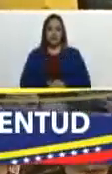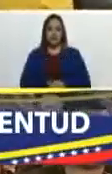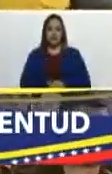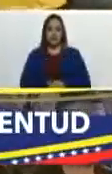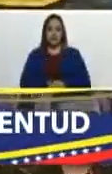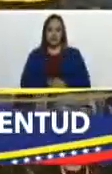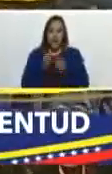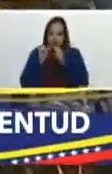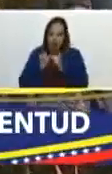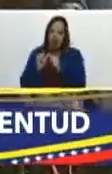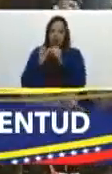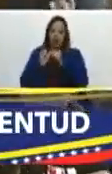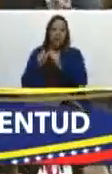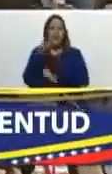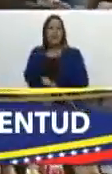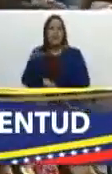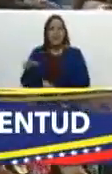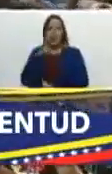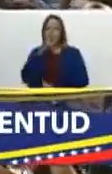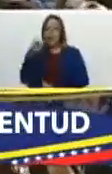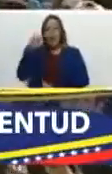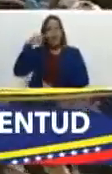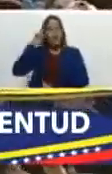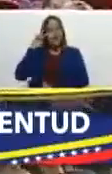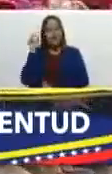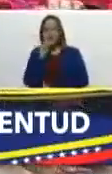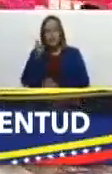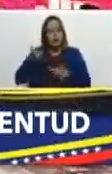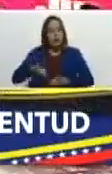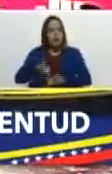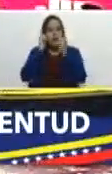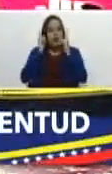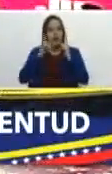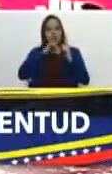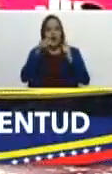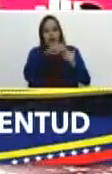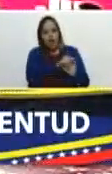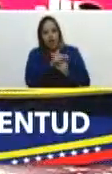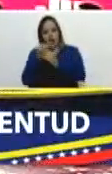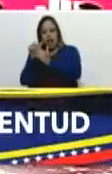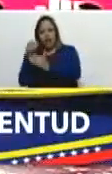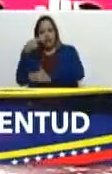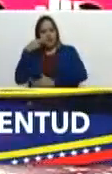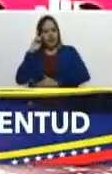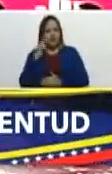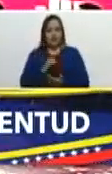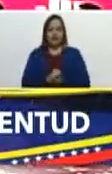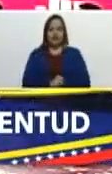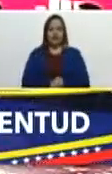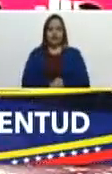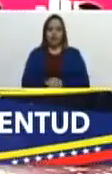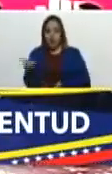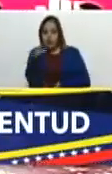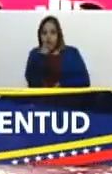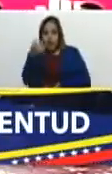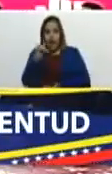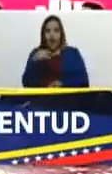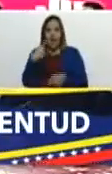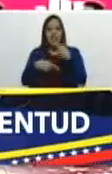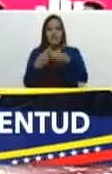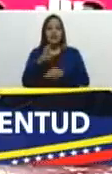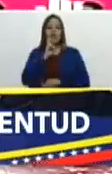Luchen contra los malamañosos. No se dejen llevar por los malamañosos. Ustedes son la generación